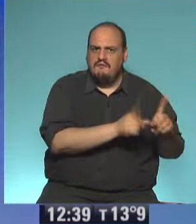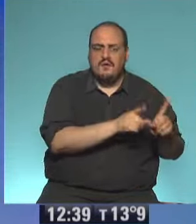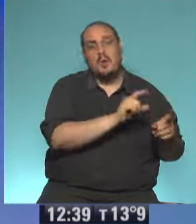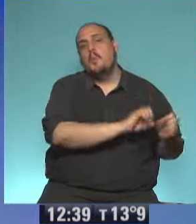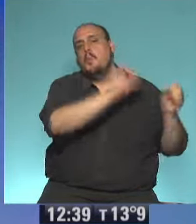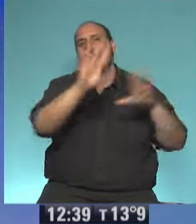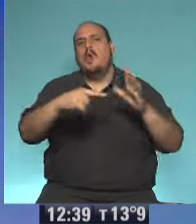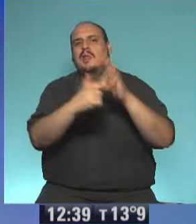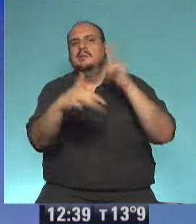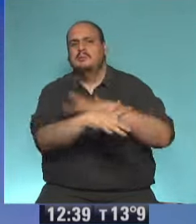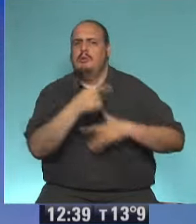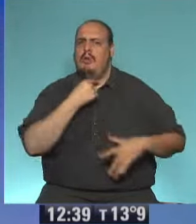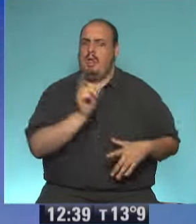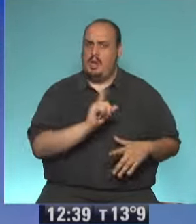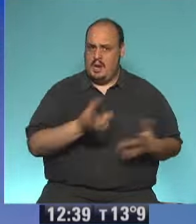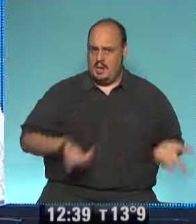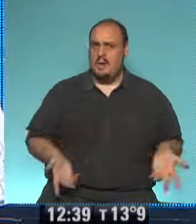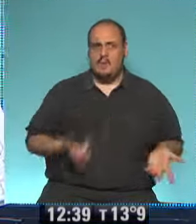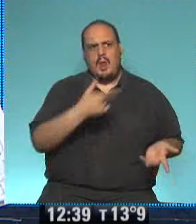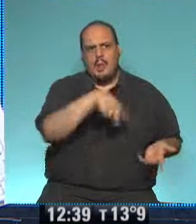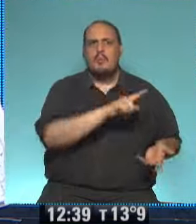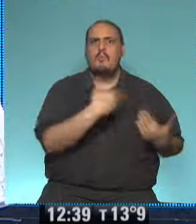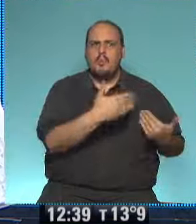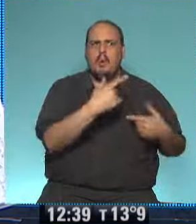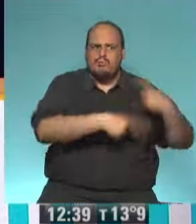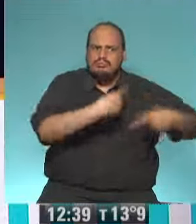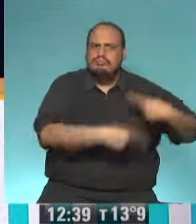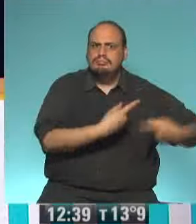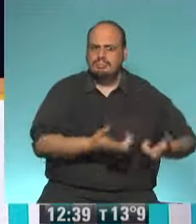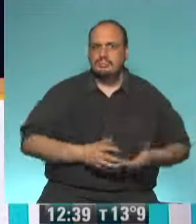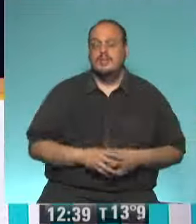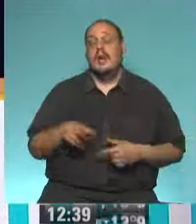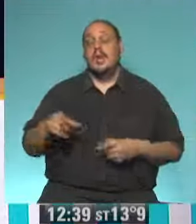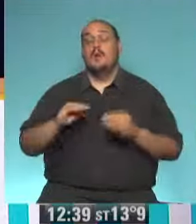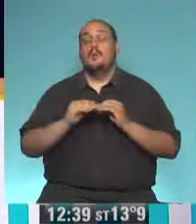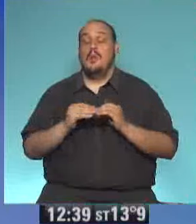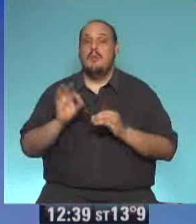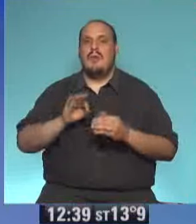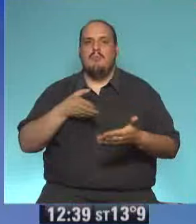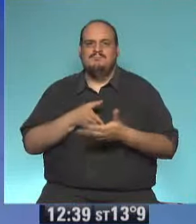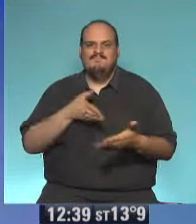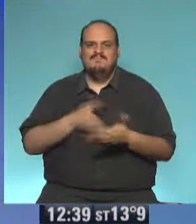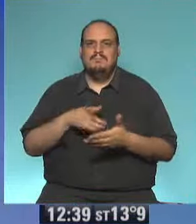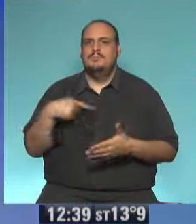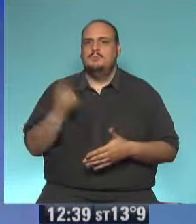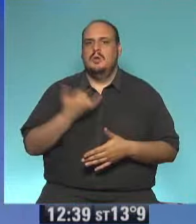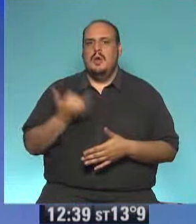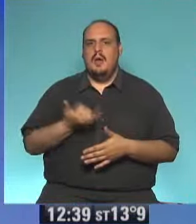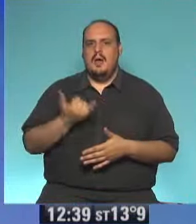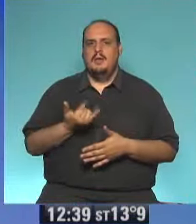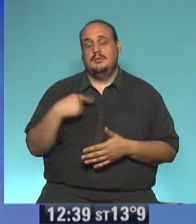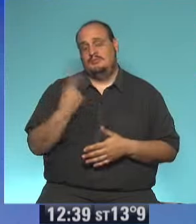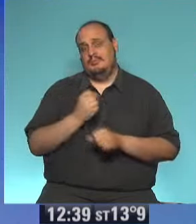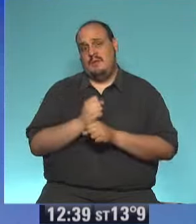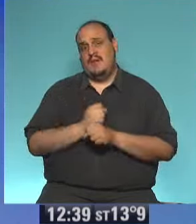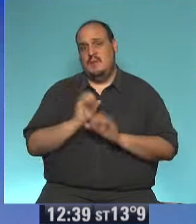nuevos centros urbanos. Pero el problema, la dificultad que nosotros encontramos y por eso decidimos trabajar de esta